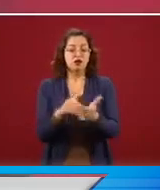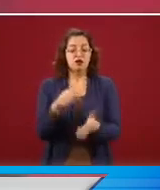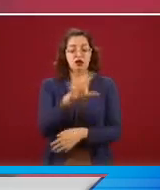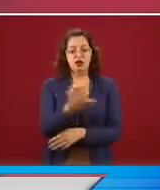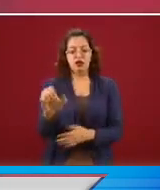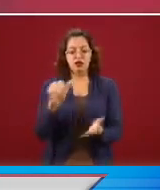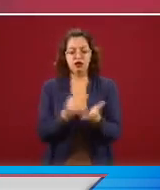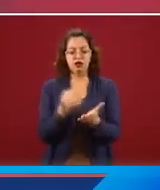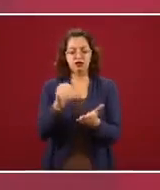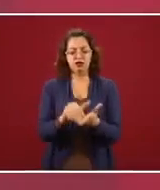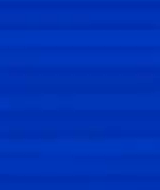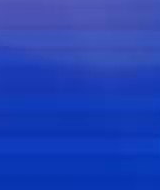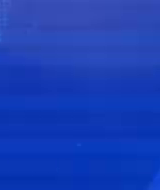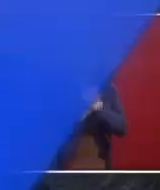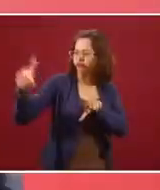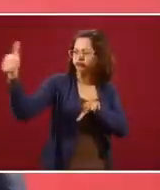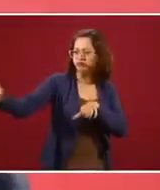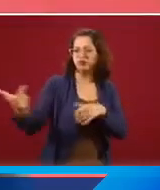para la gira por Oaxaca.